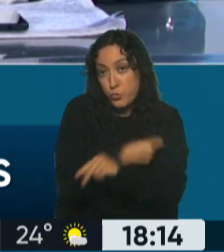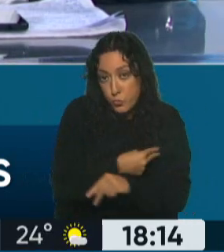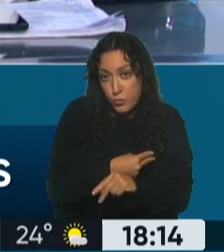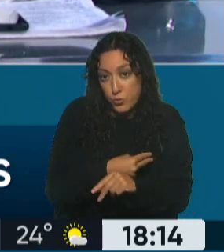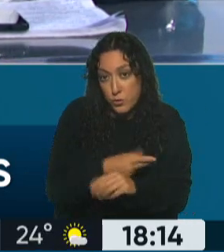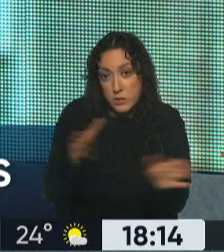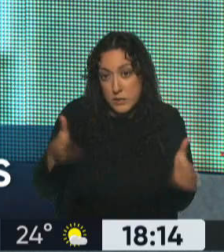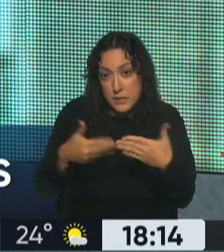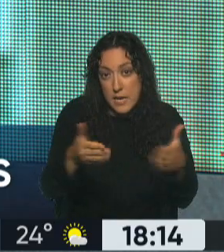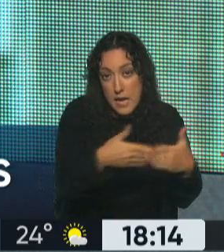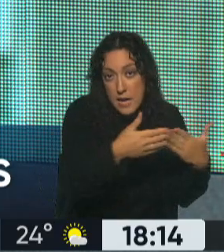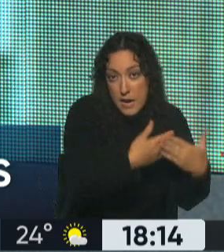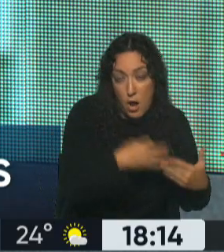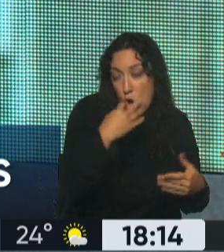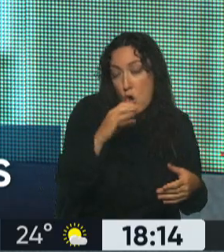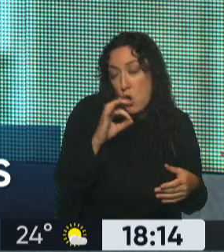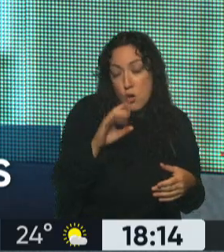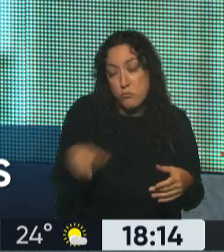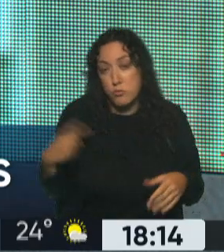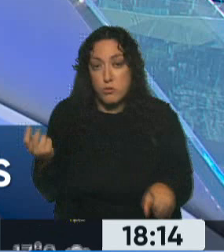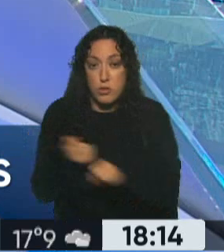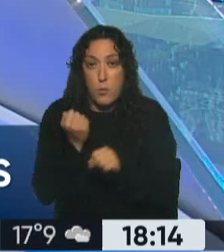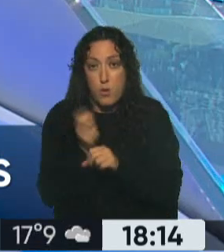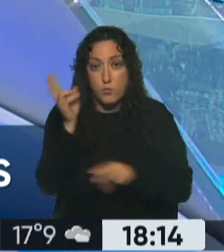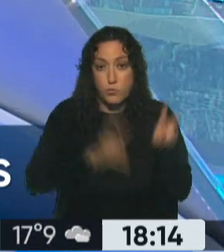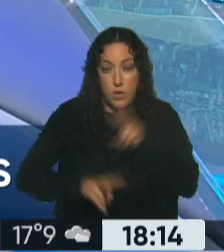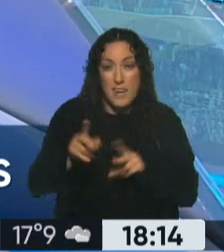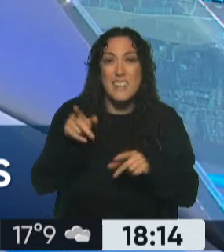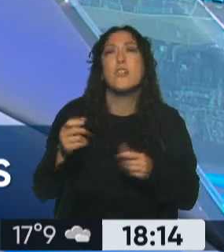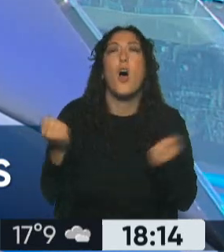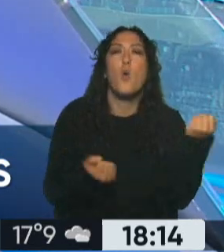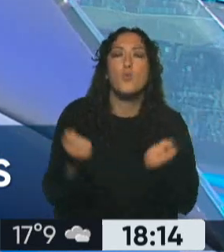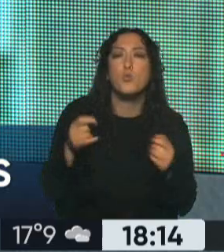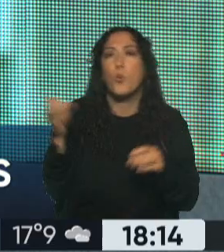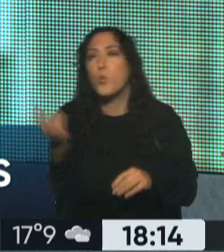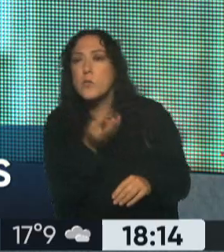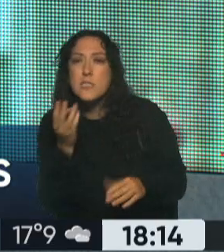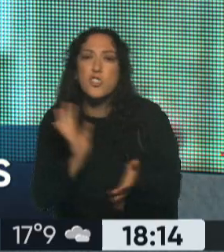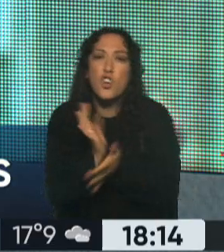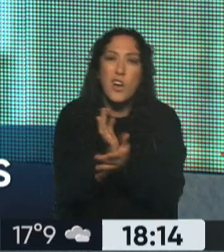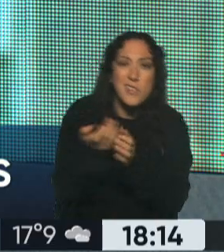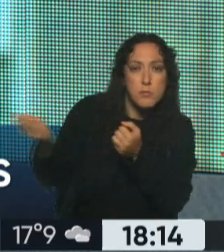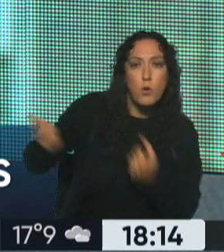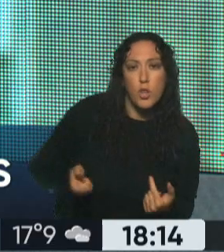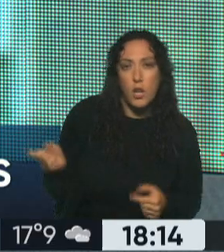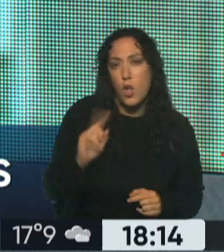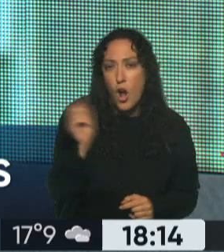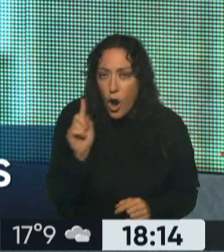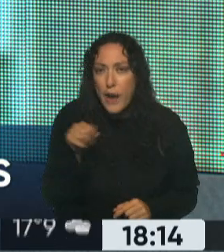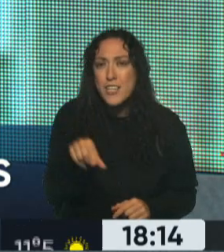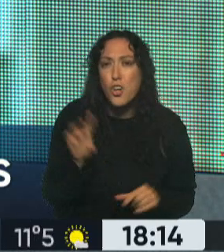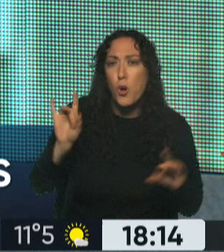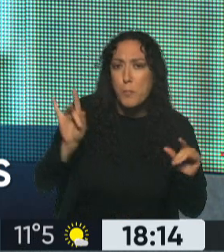cerrar o dicarse otra Cos Esto no es comprarse un auto importado un whisky un chocolate esto es mucho más complejo casi todas las